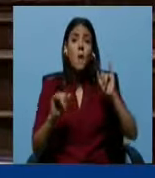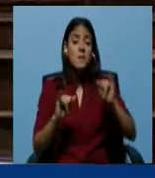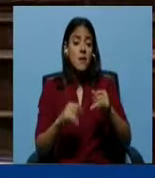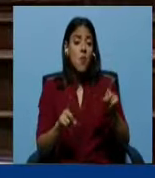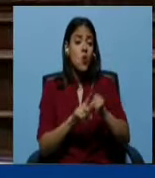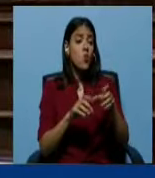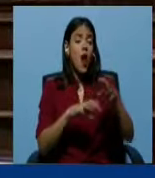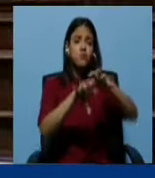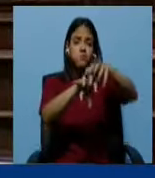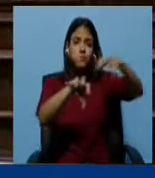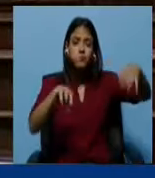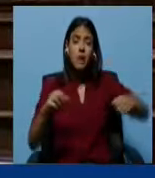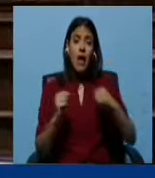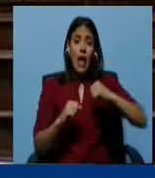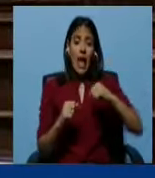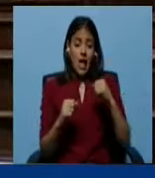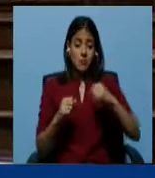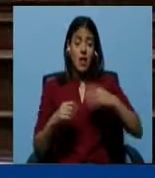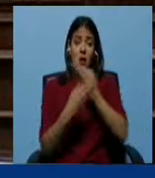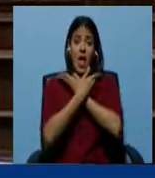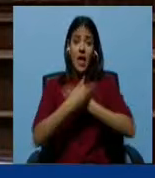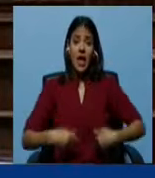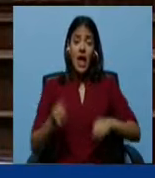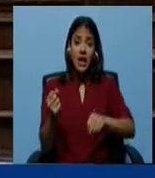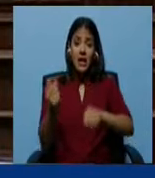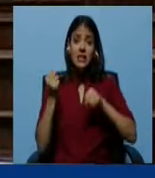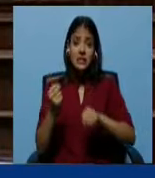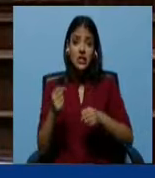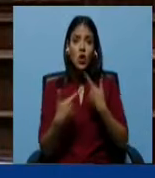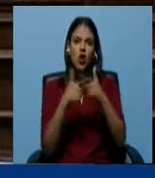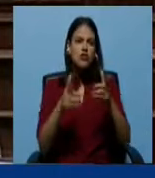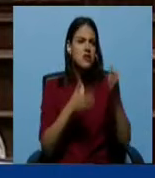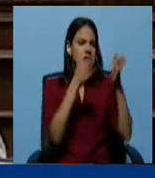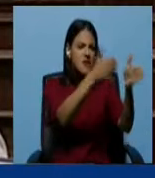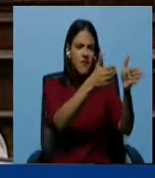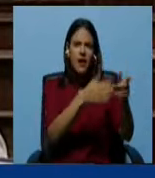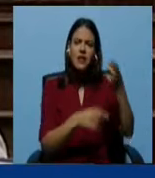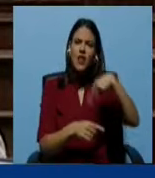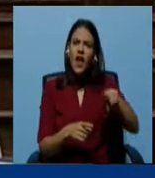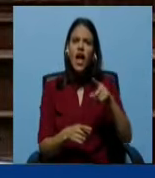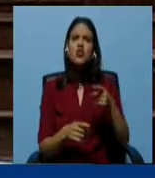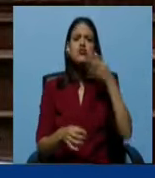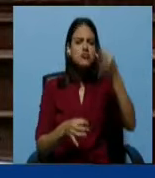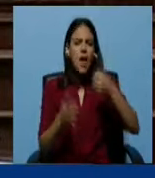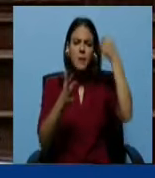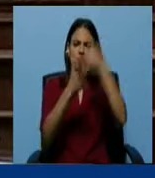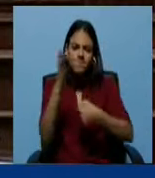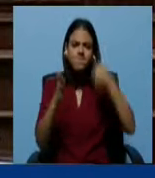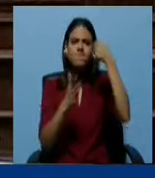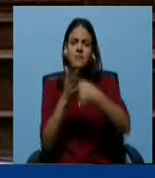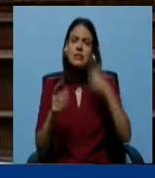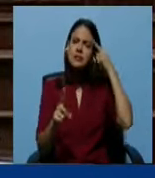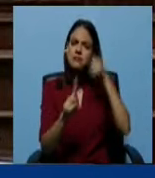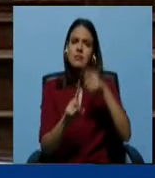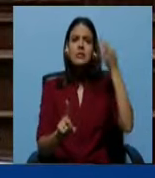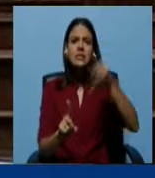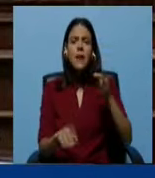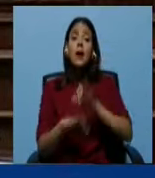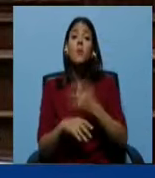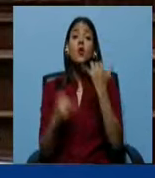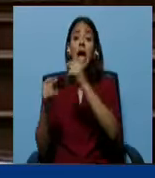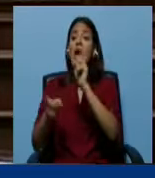Libertador, en pugna permanente, porque siempre estuvo la visión